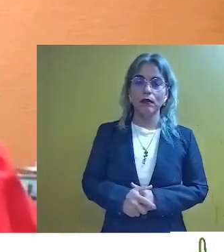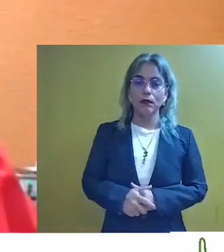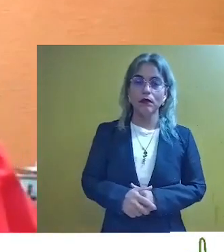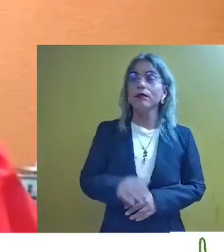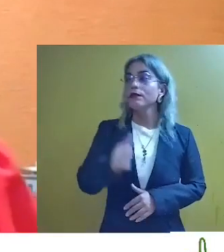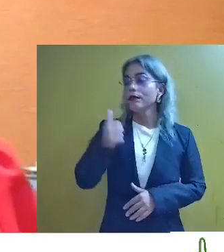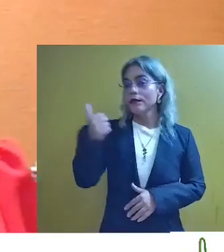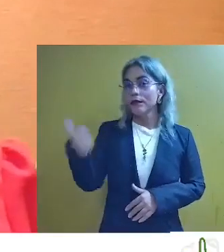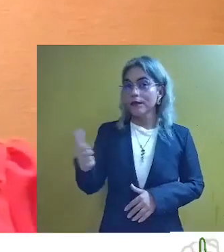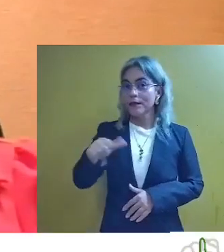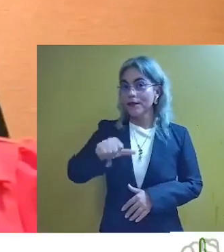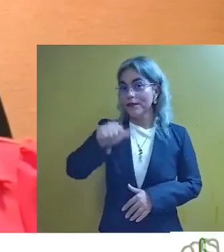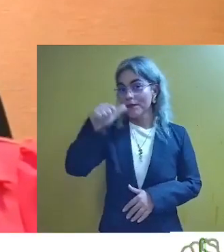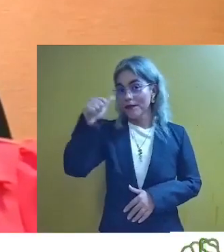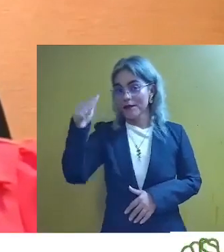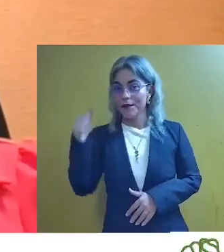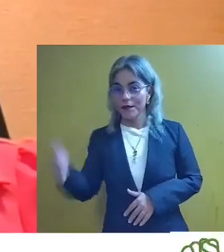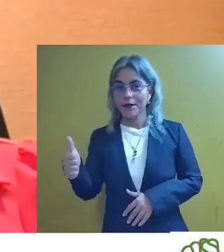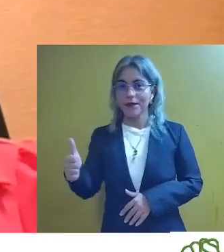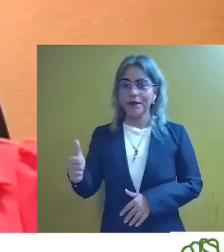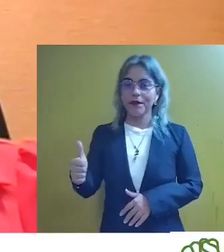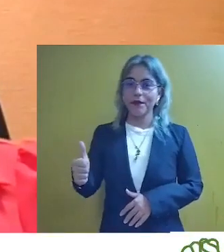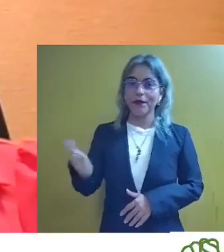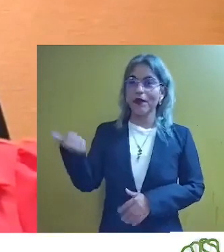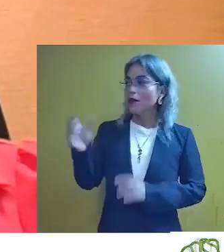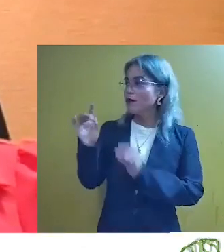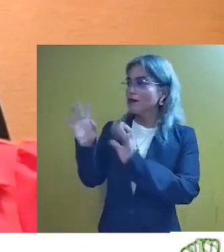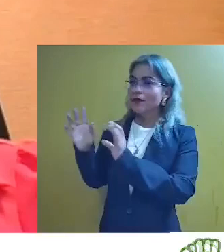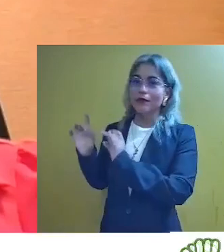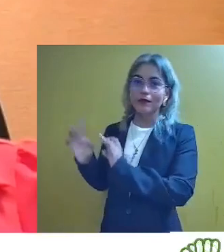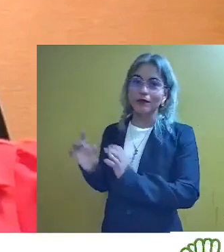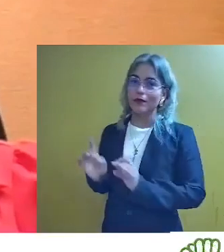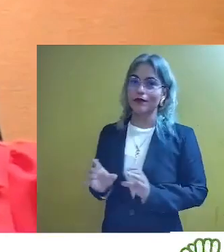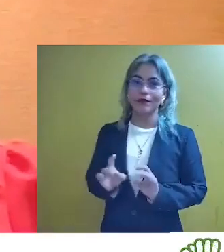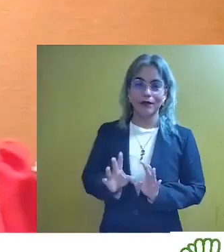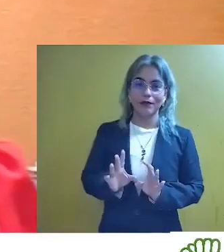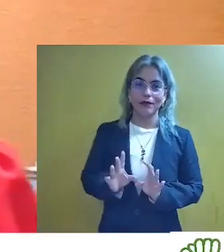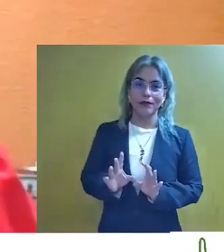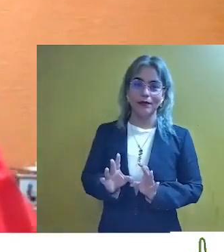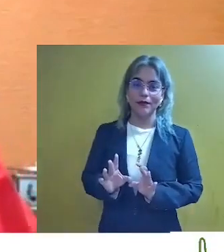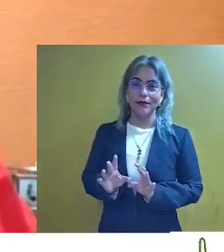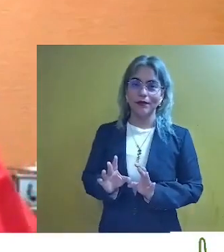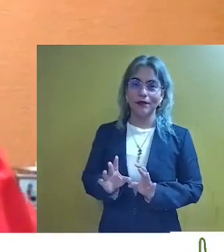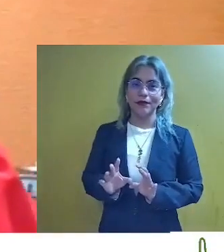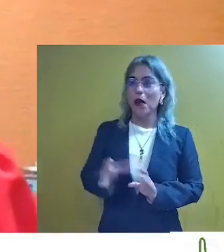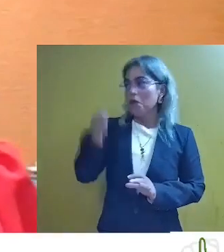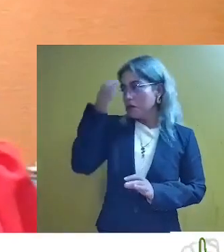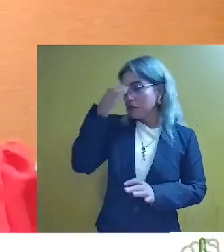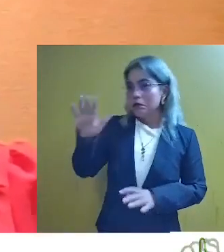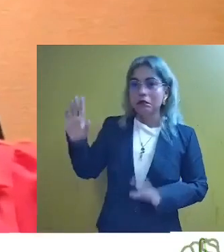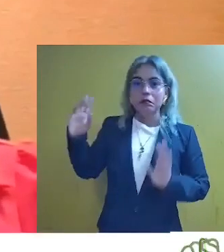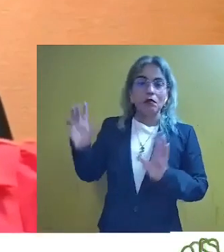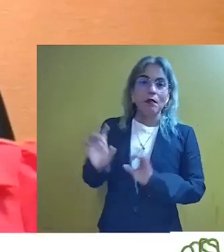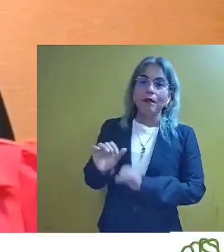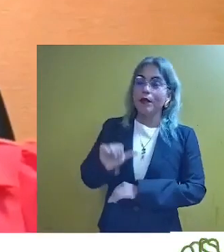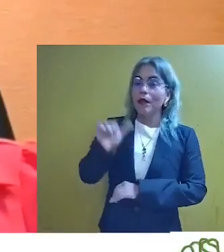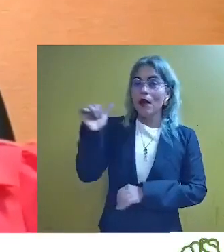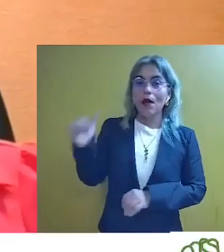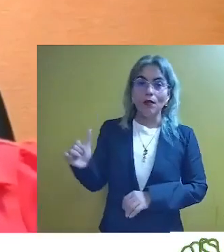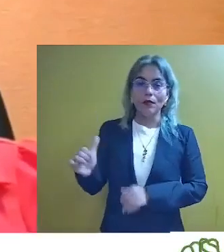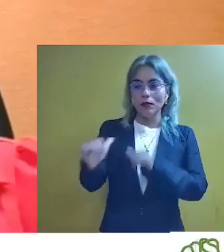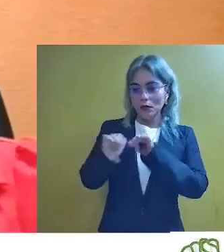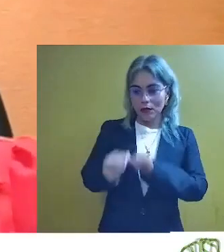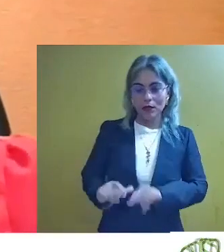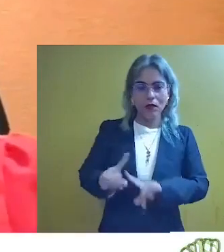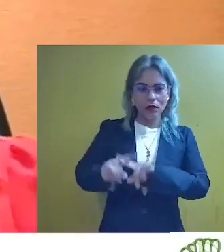externos, aleatorios o imprevisibles, ajenos al control de las autoridades obligadas. Esto es,